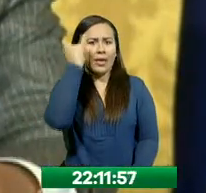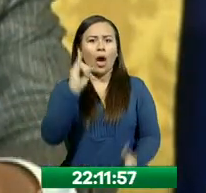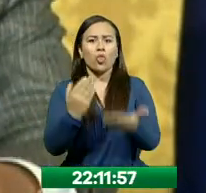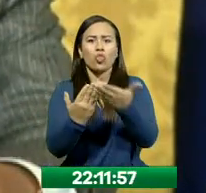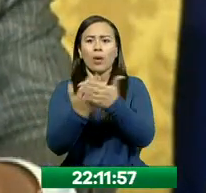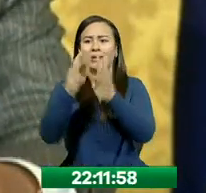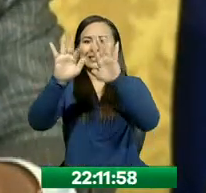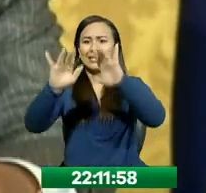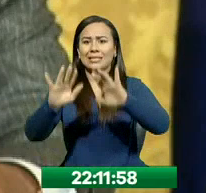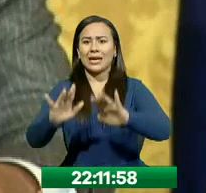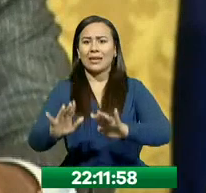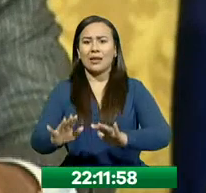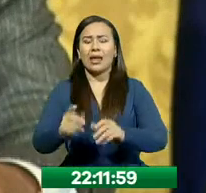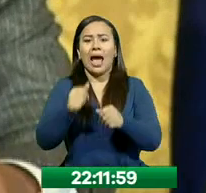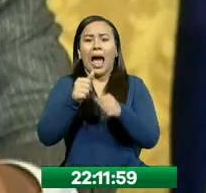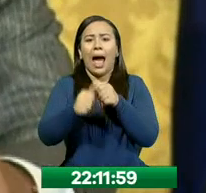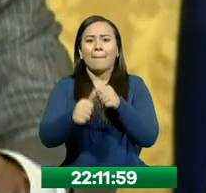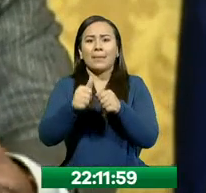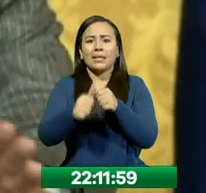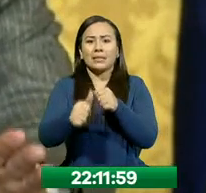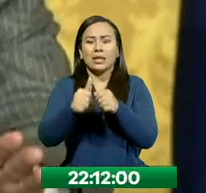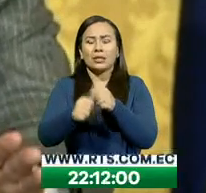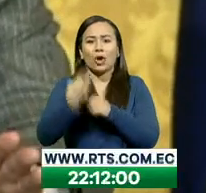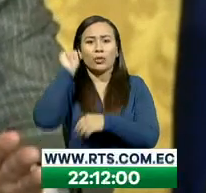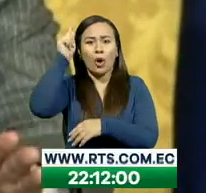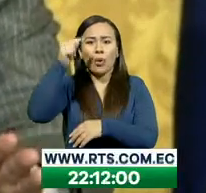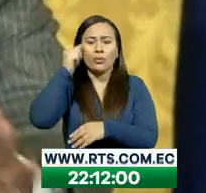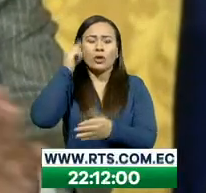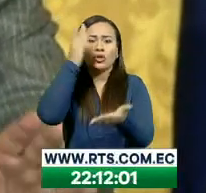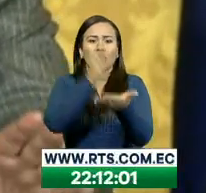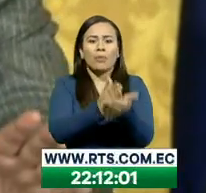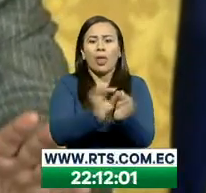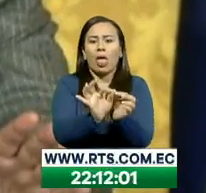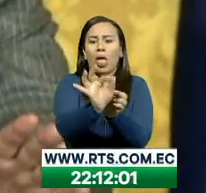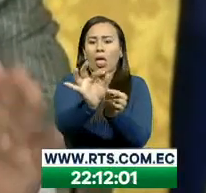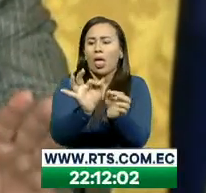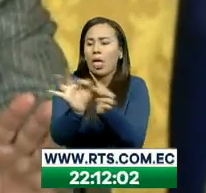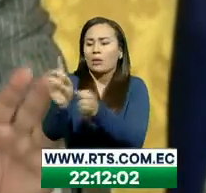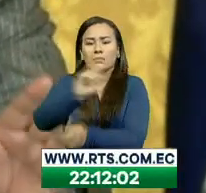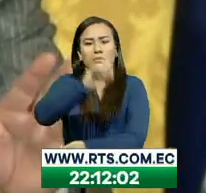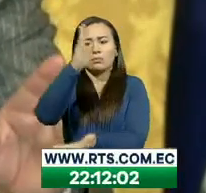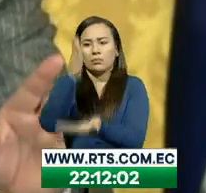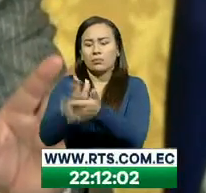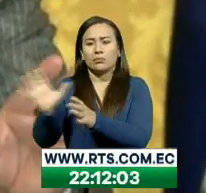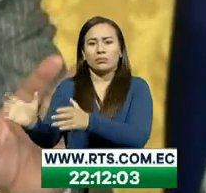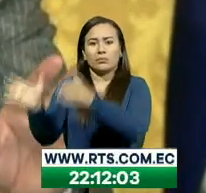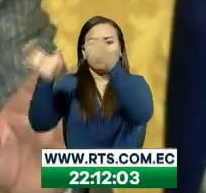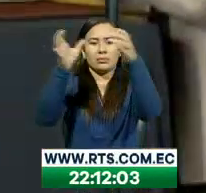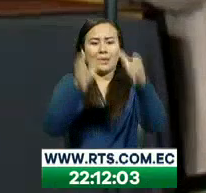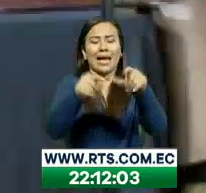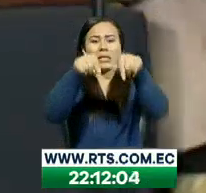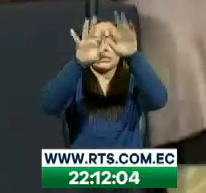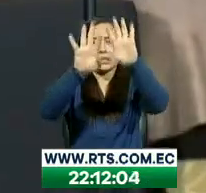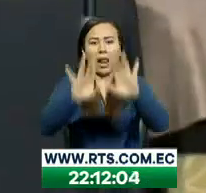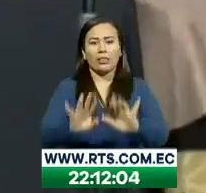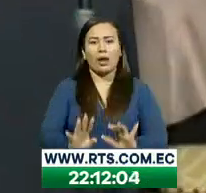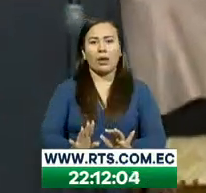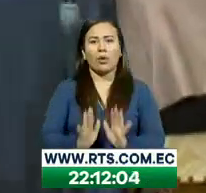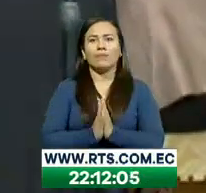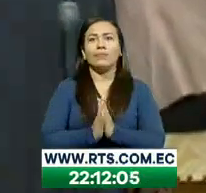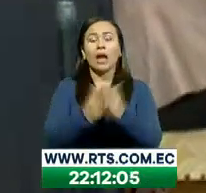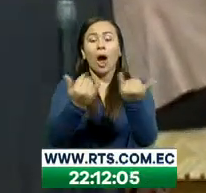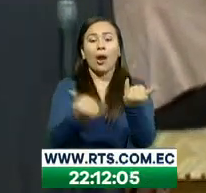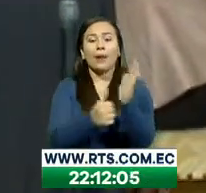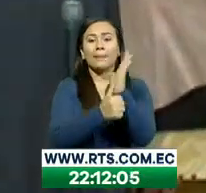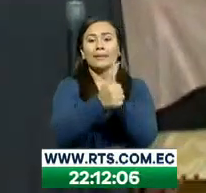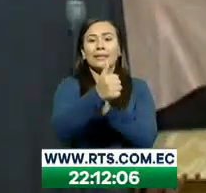Secretaría General de la Administración Pública, eliminando las emplades, pues sus funciones pasarán a esta Secretaría General. El Ministerio de Turismo ahora